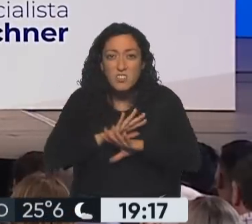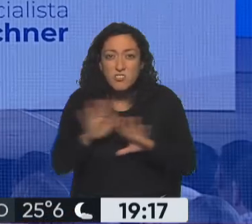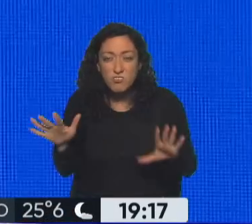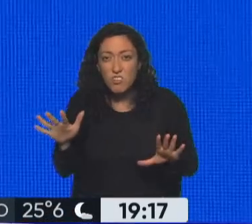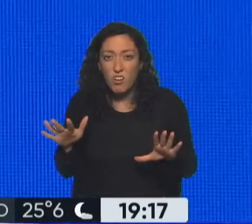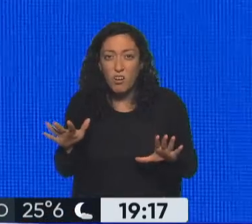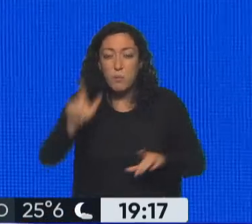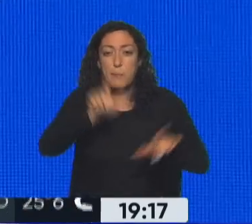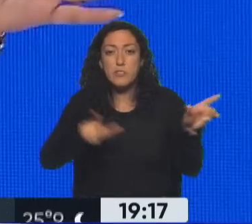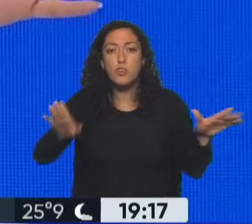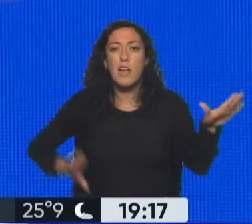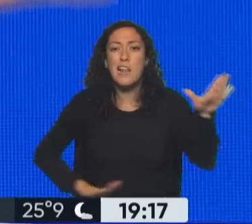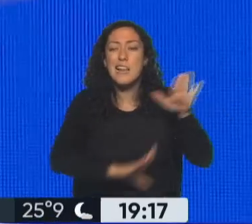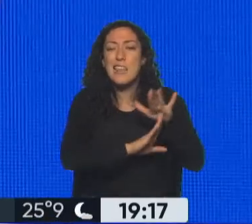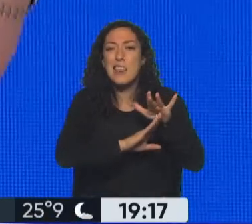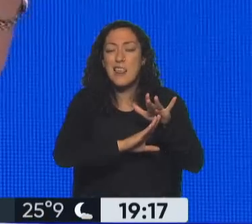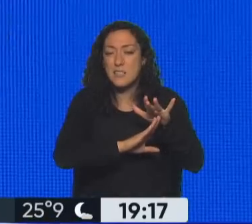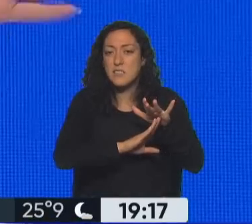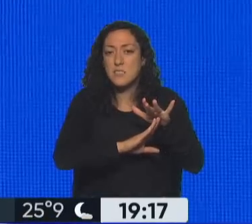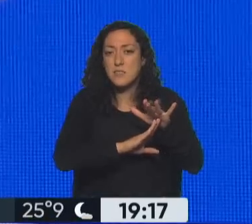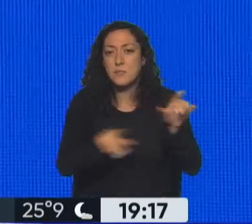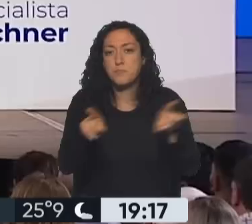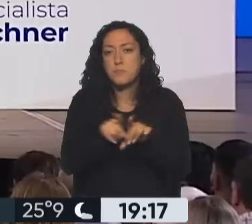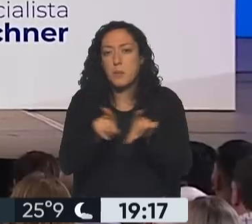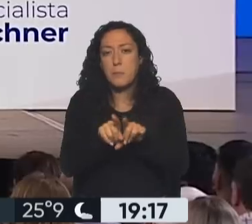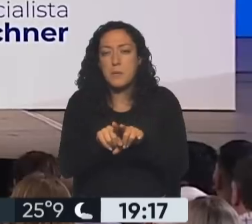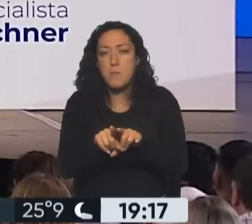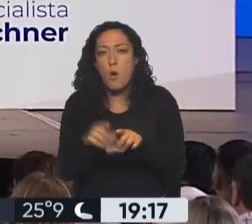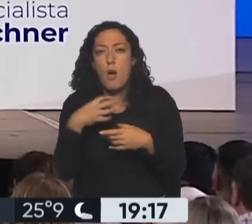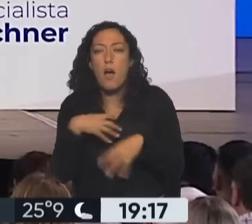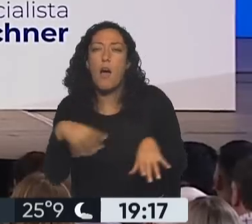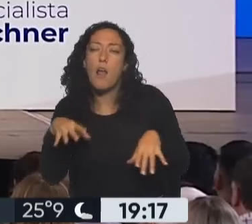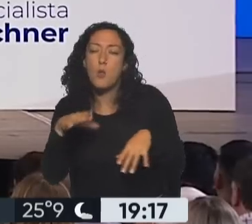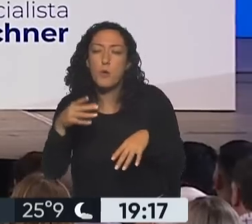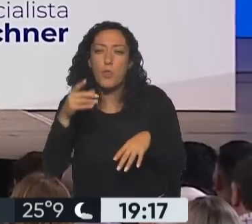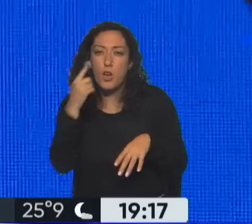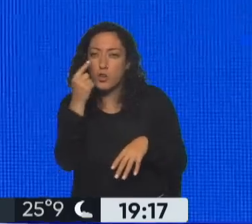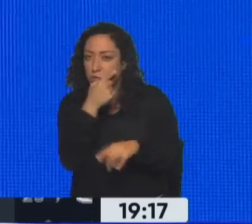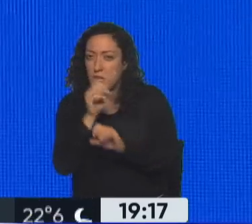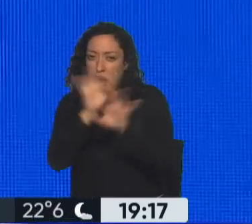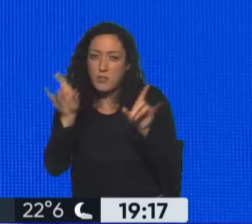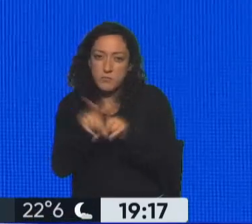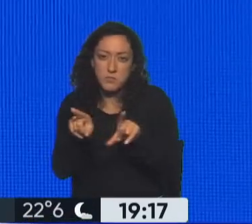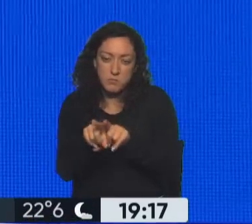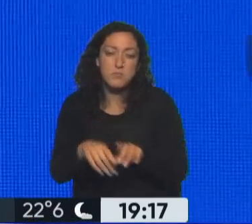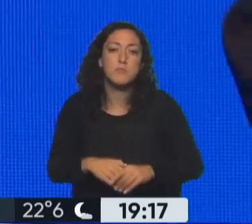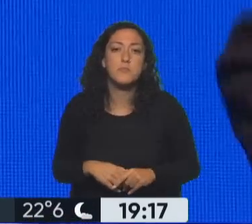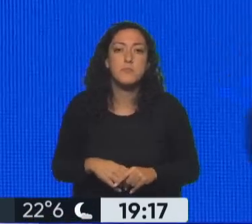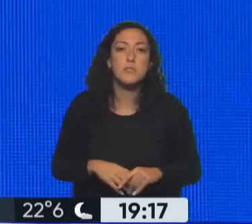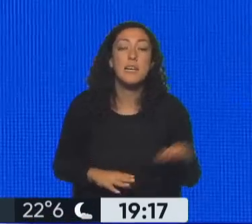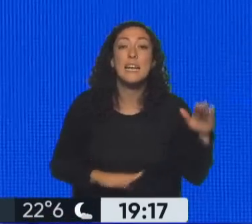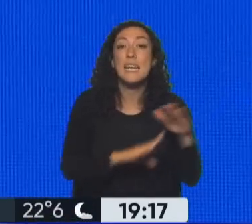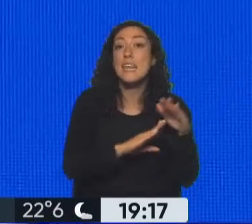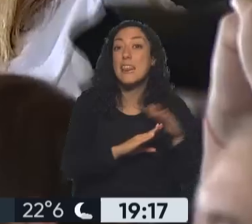los dirigentes, este es el discípulo del señor de ojitos claros, y los dirigentes